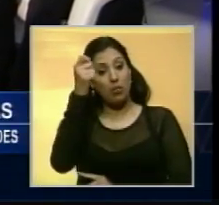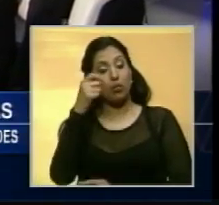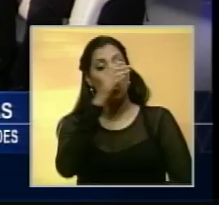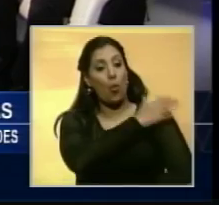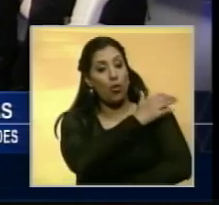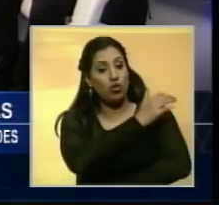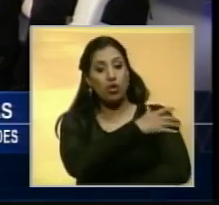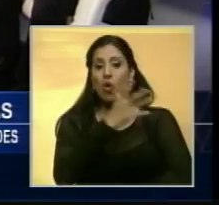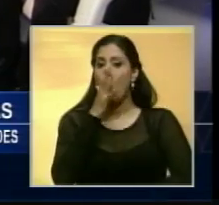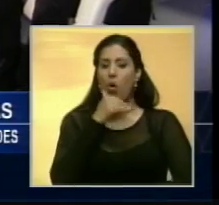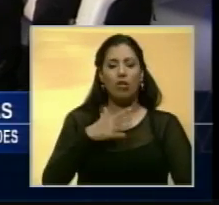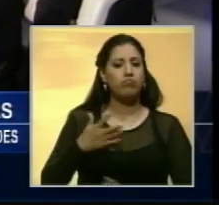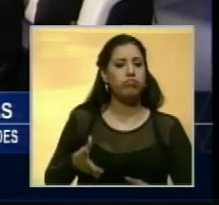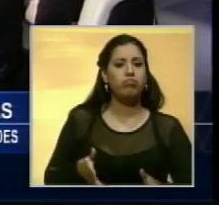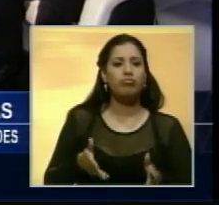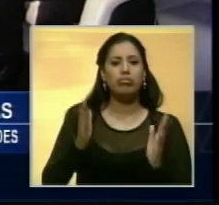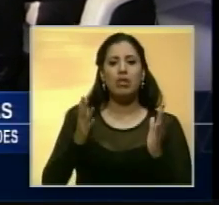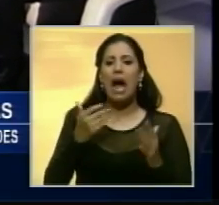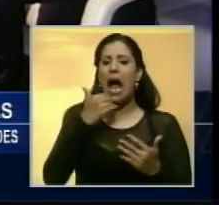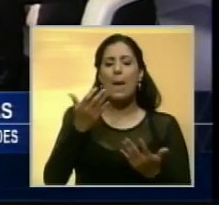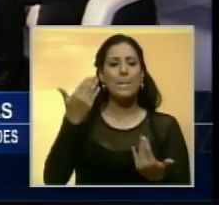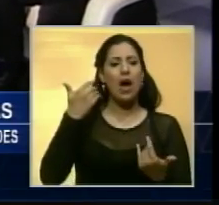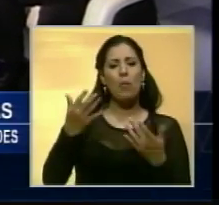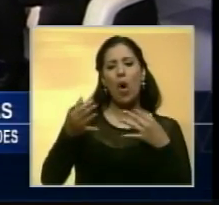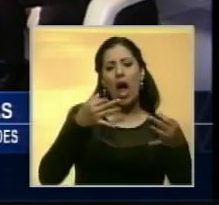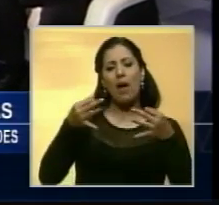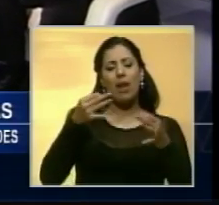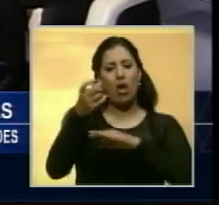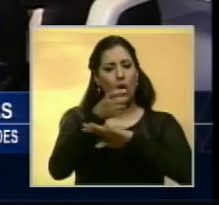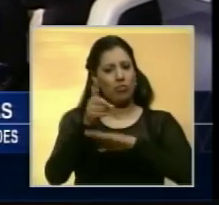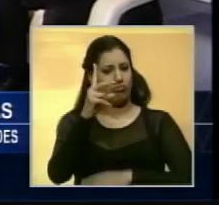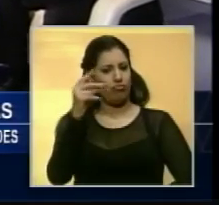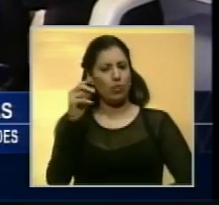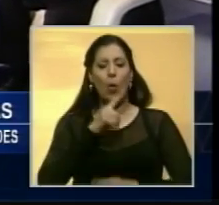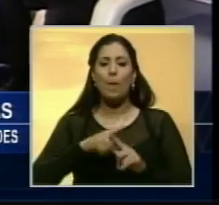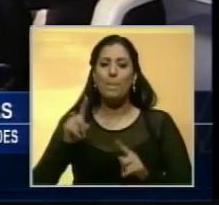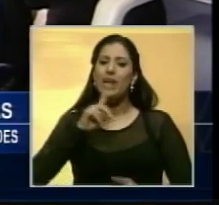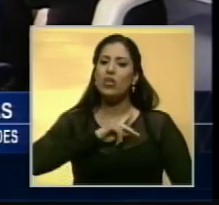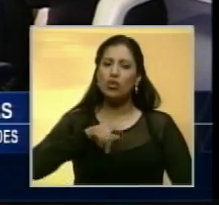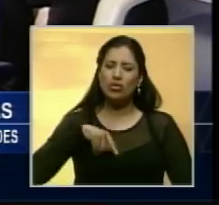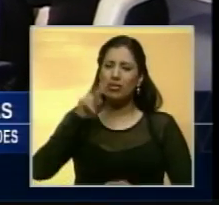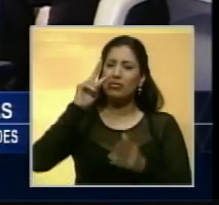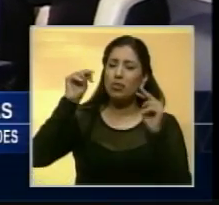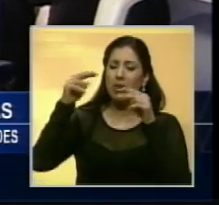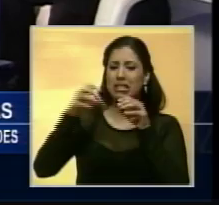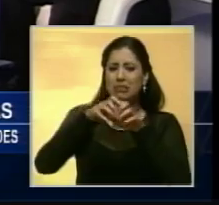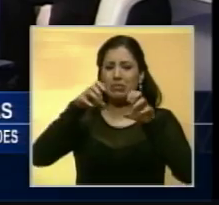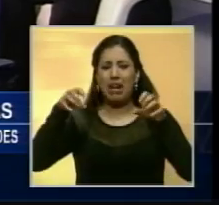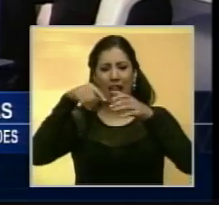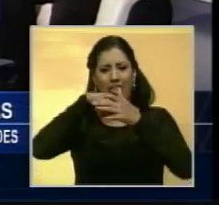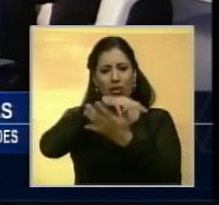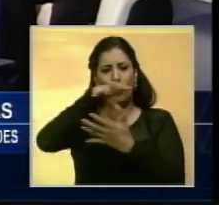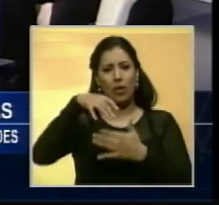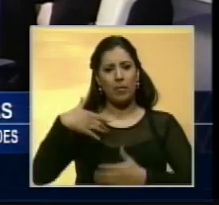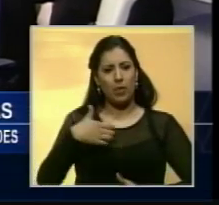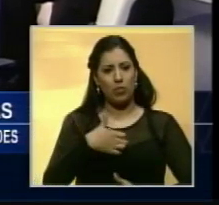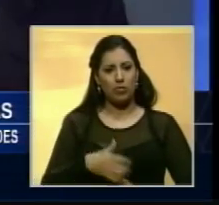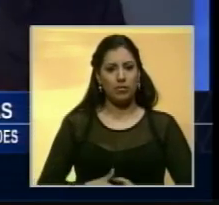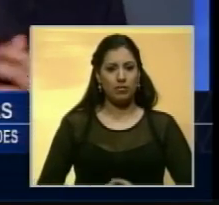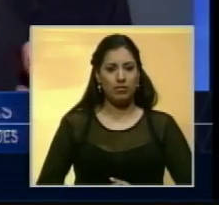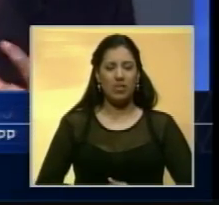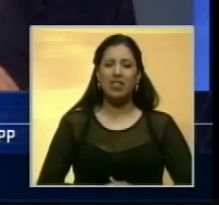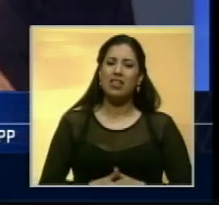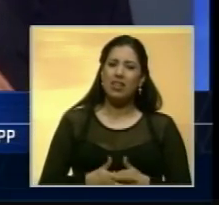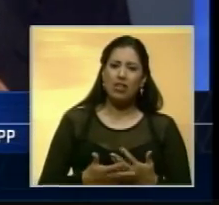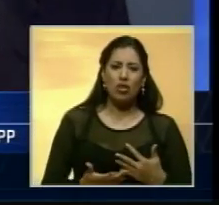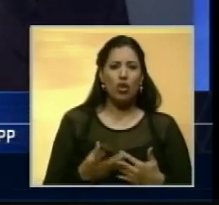la oposición no está dispuesta a dialogar con el gobierno nacional. Alega que el motivo es por una supuesta división interna en la MUD.